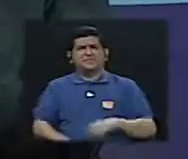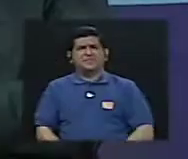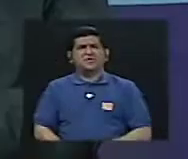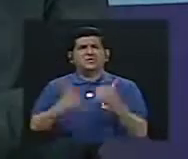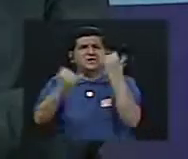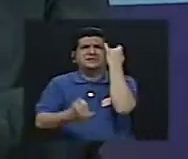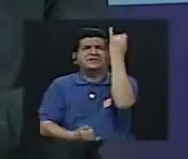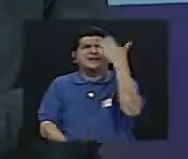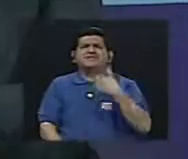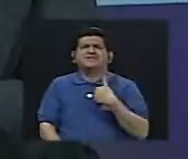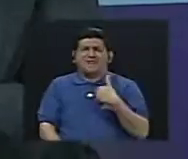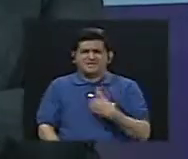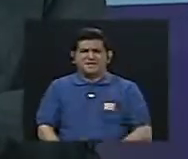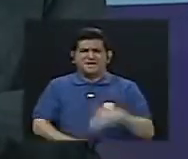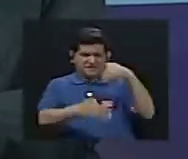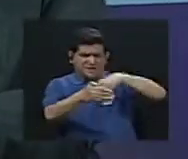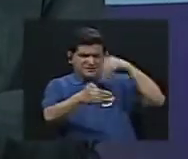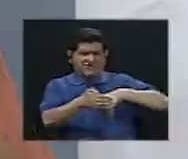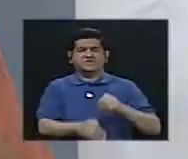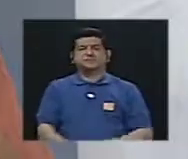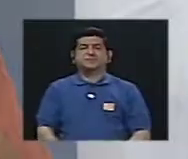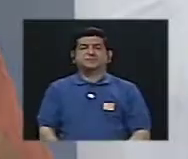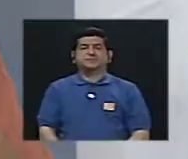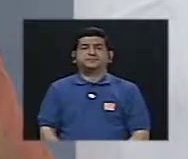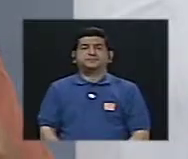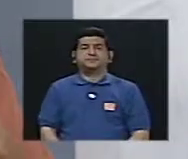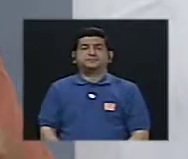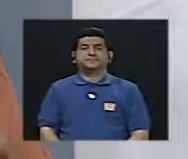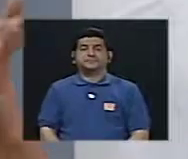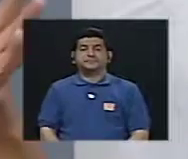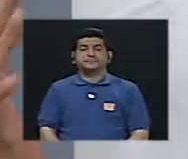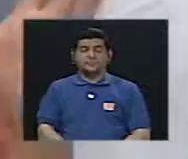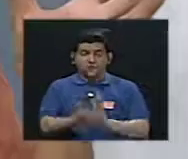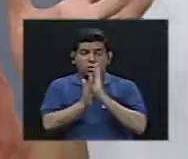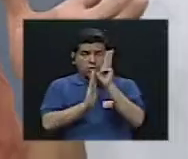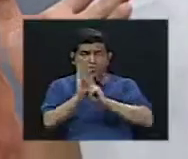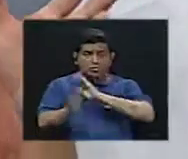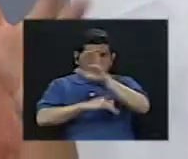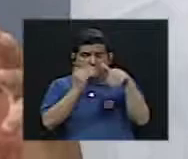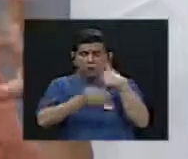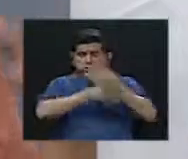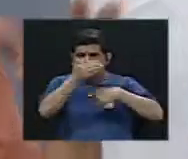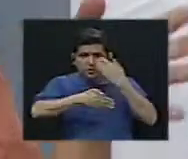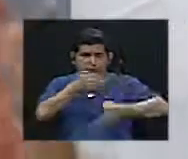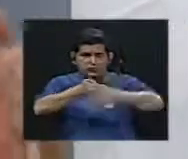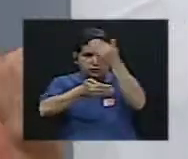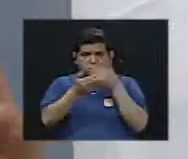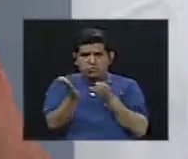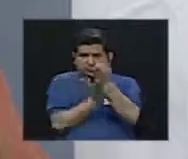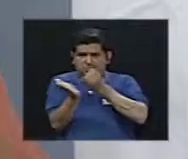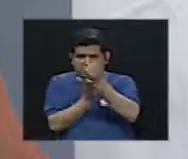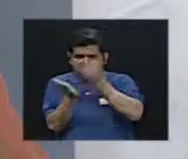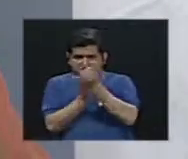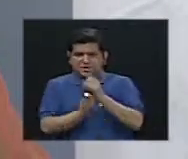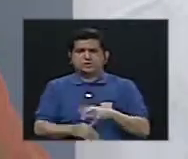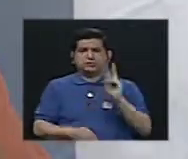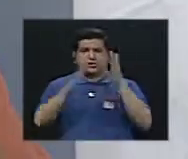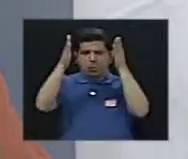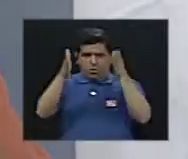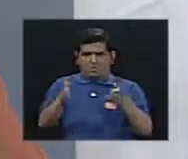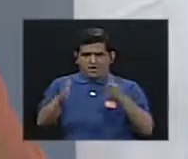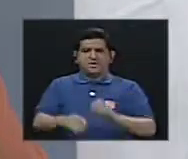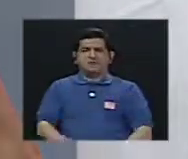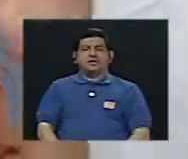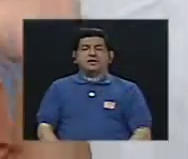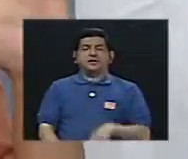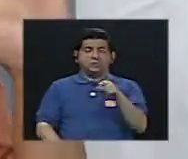como tal y registrarlo? Bueno, como documental está todo el proceso anterior de investigación de los compañeros